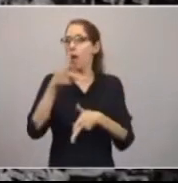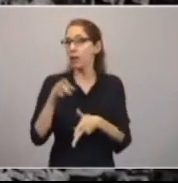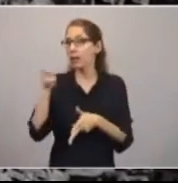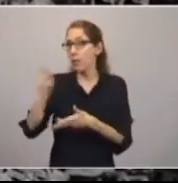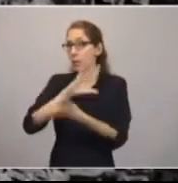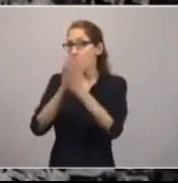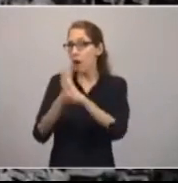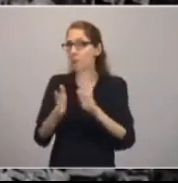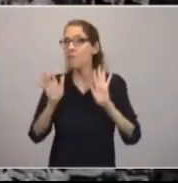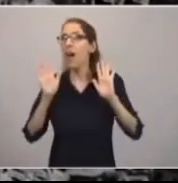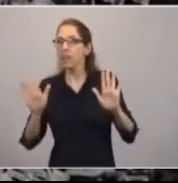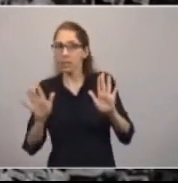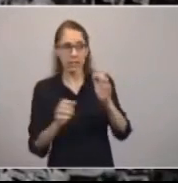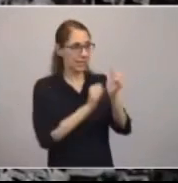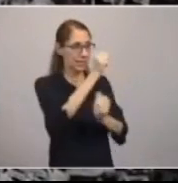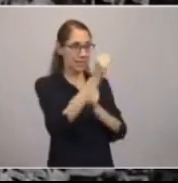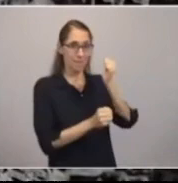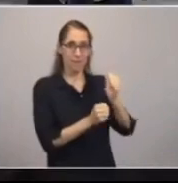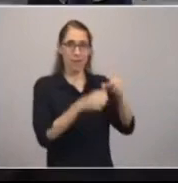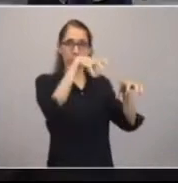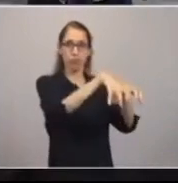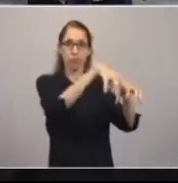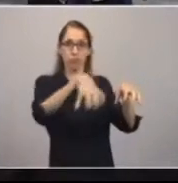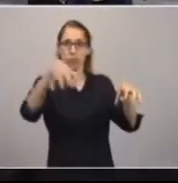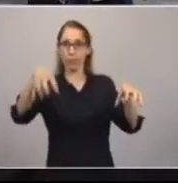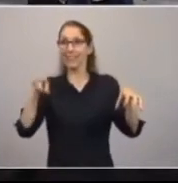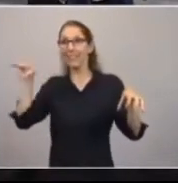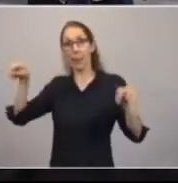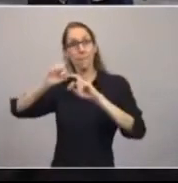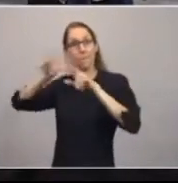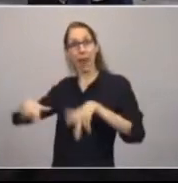de Argentina. Y me van a decir, ¿por qué te pones a hablar de economía?